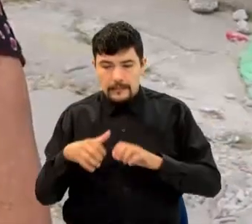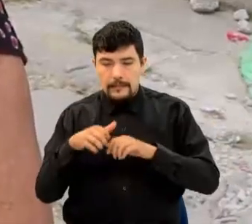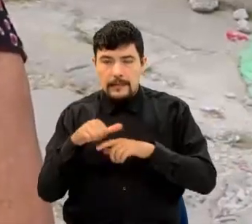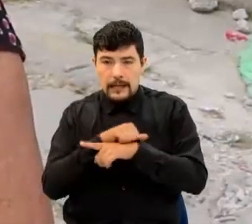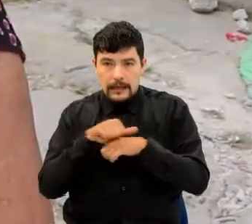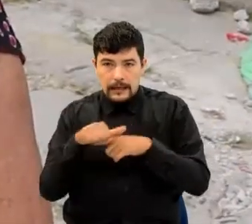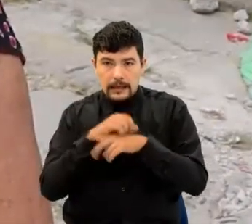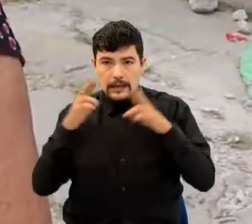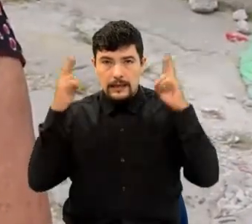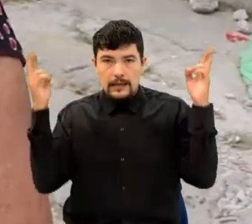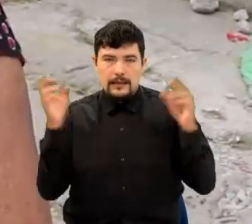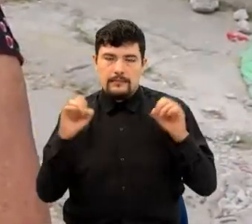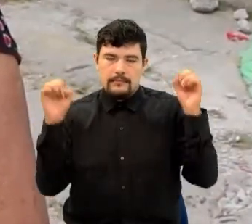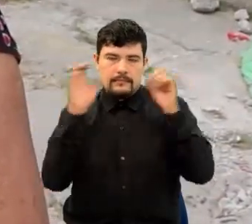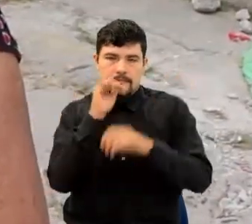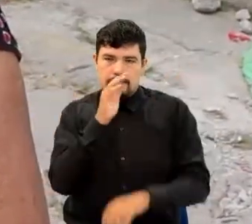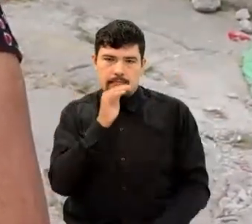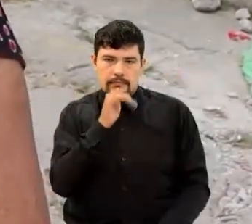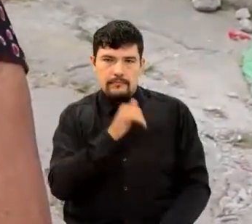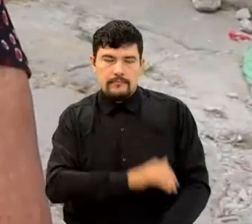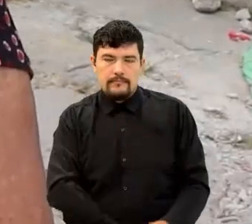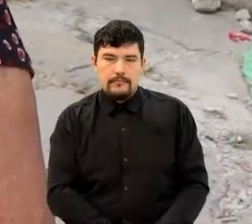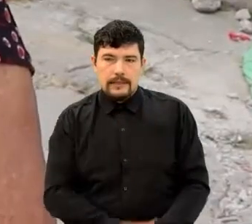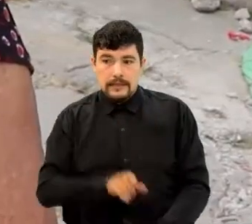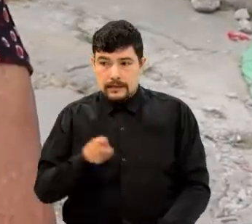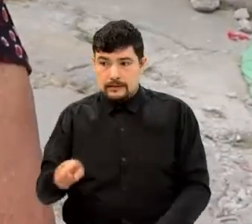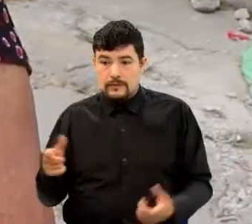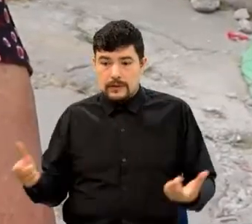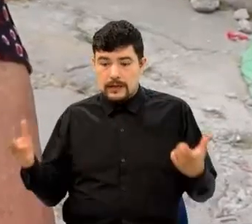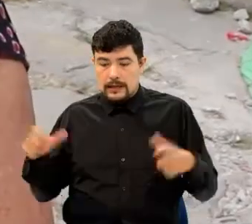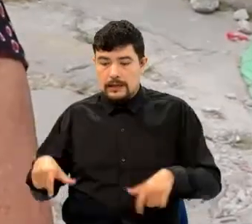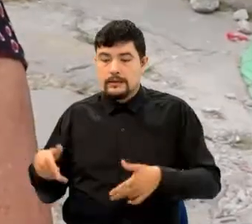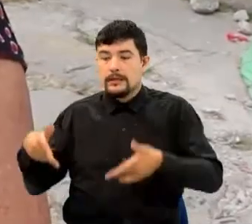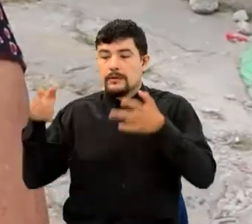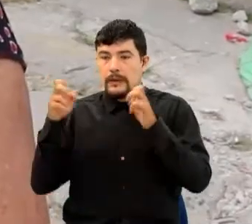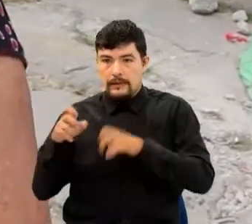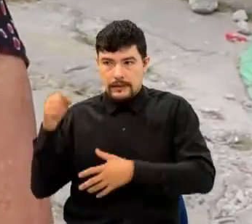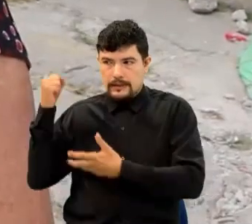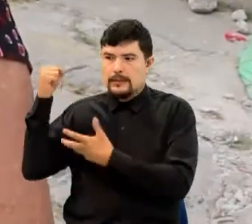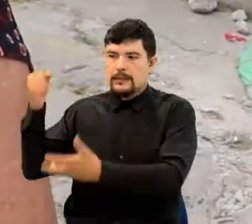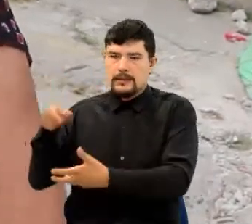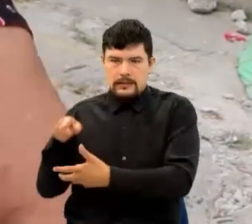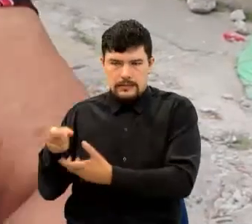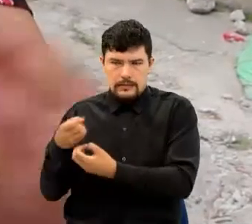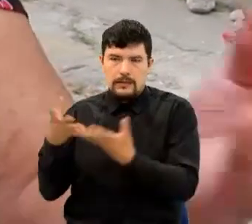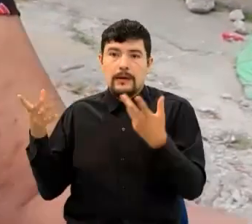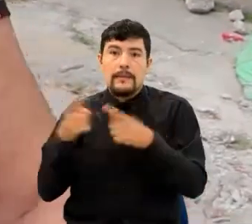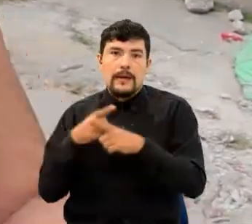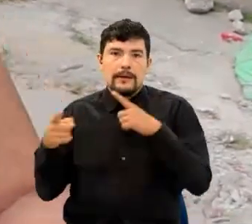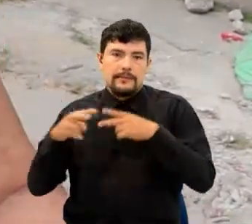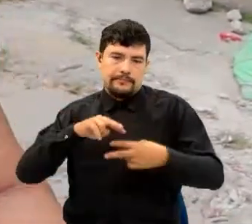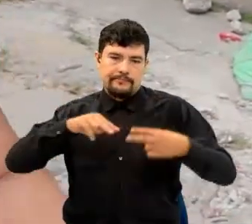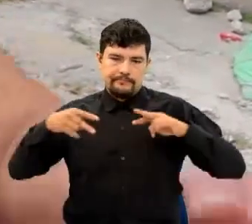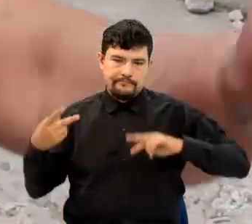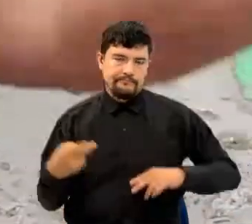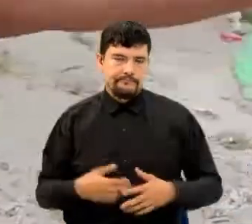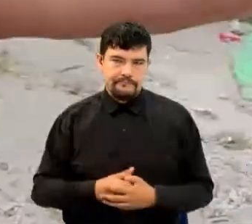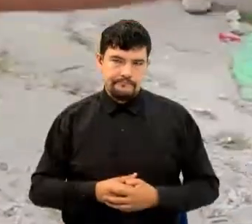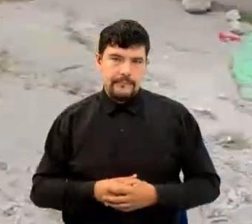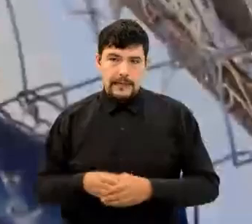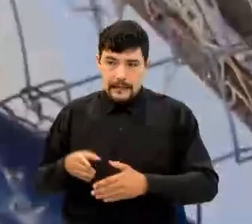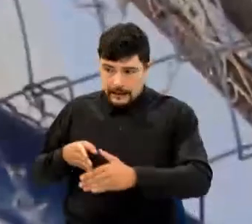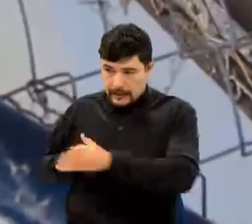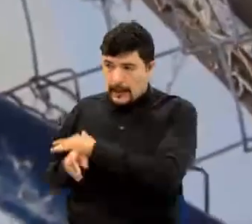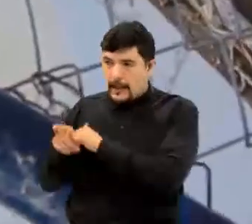La cancha es nueva y la cancha le invirtió un poco de plata. Lo que pasa es que la hicieron fue al revés. Hicieron la entrada por donde no era, la entrada